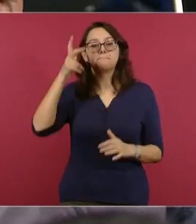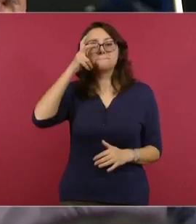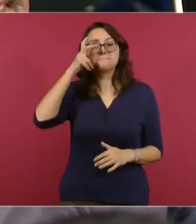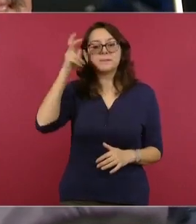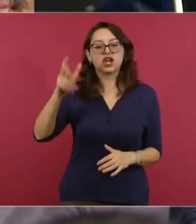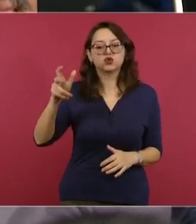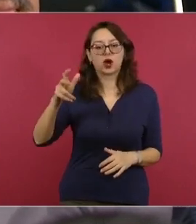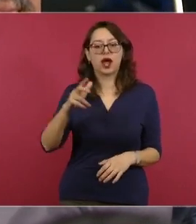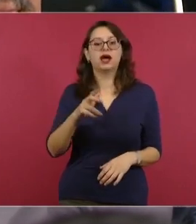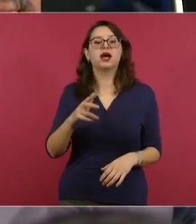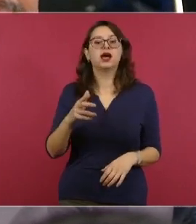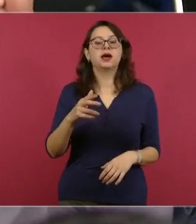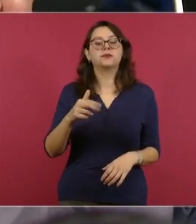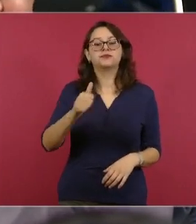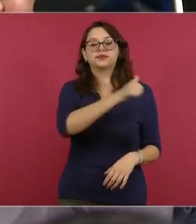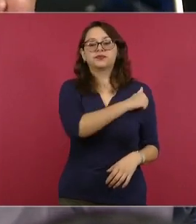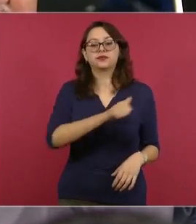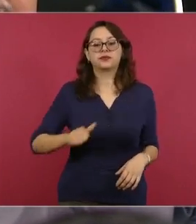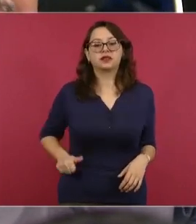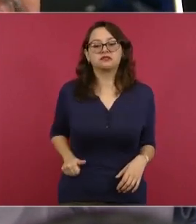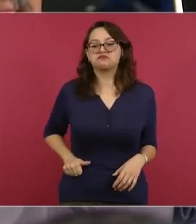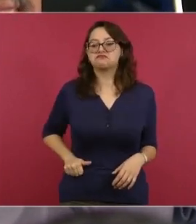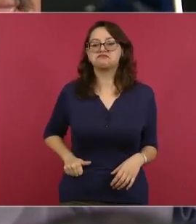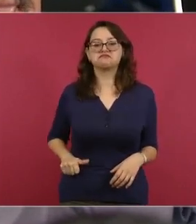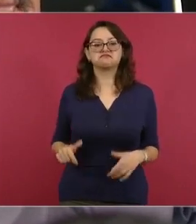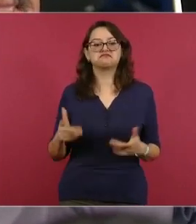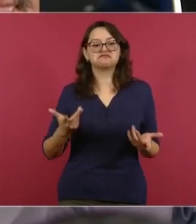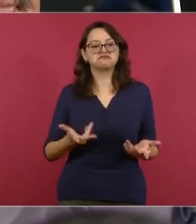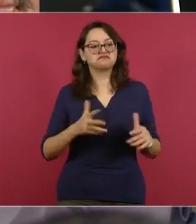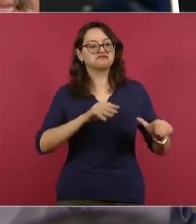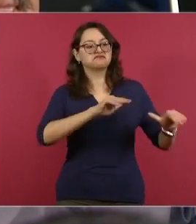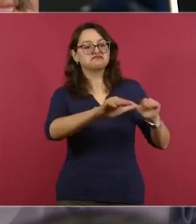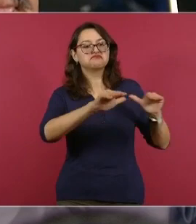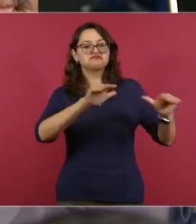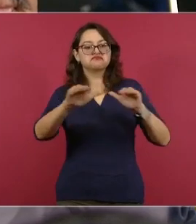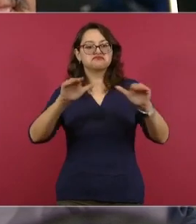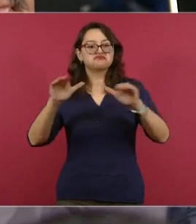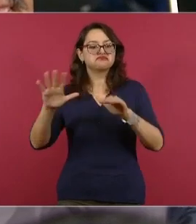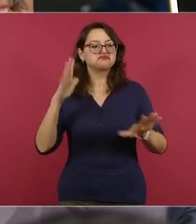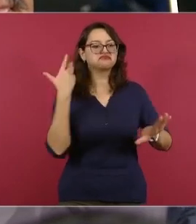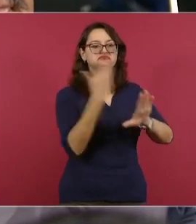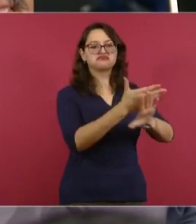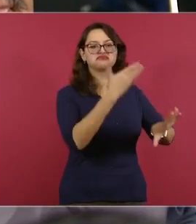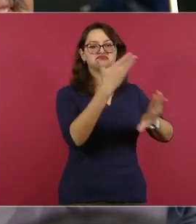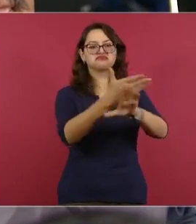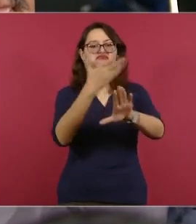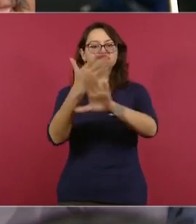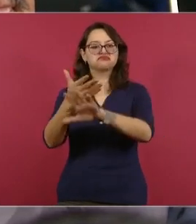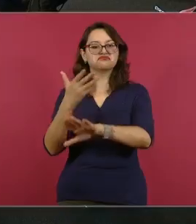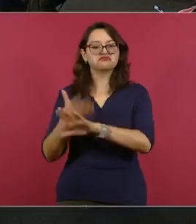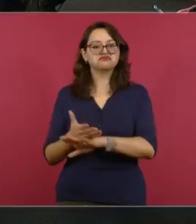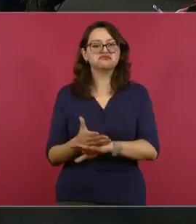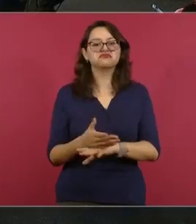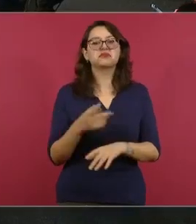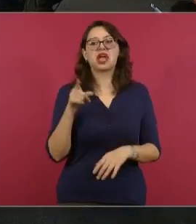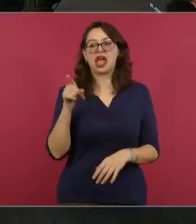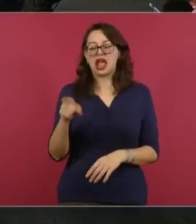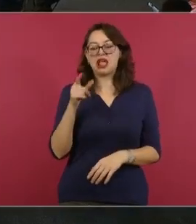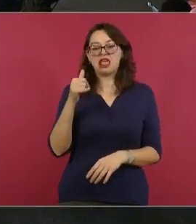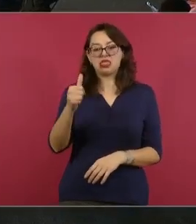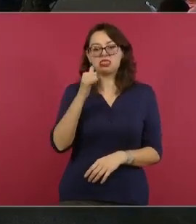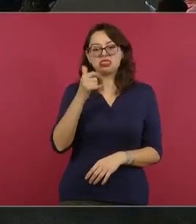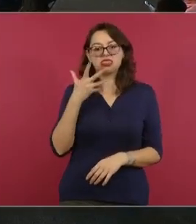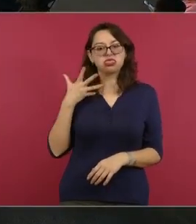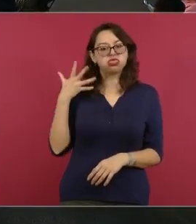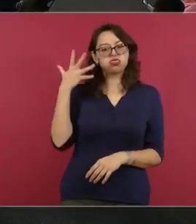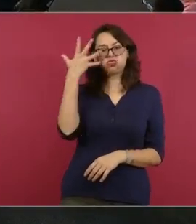Baños Rubio, quien ha conmocionado a la ciudadanía pachuqueña en recientes fechas, ya que en pleno estado de ebriedad golpeó brutalmente a su